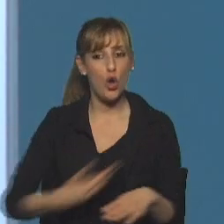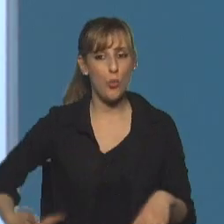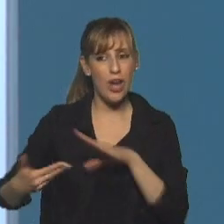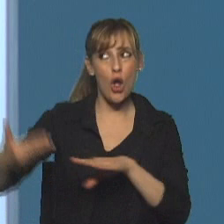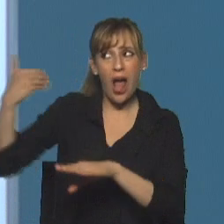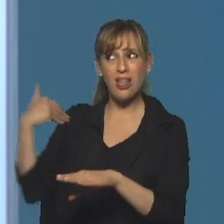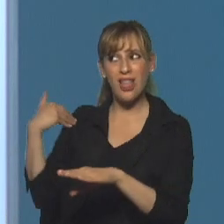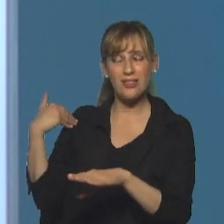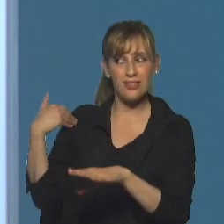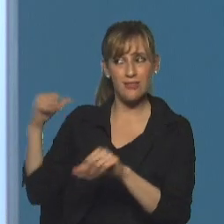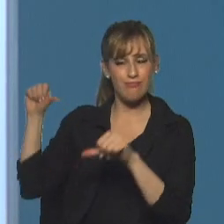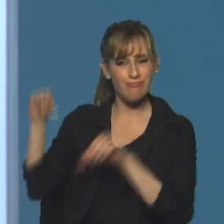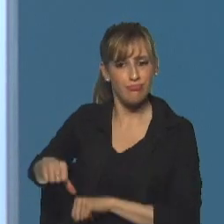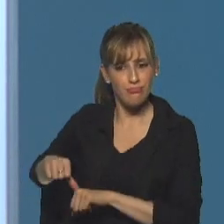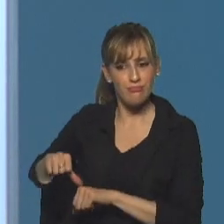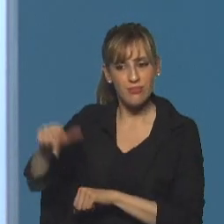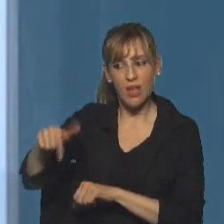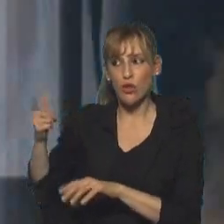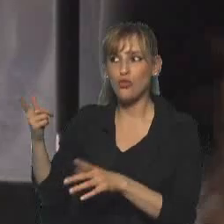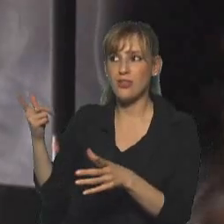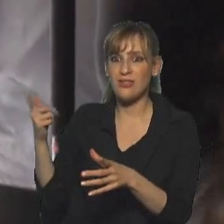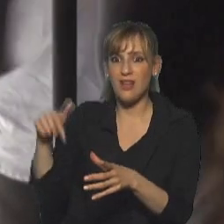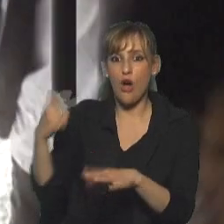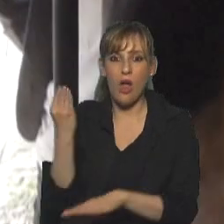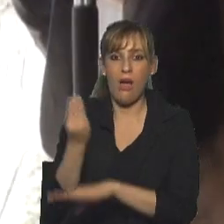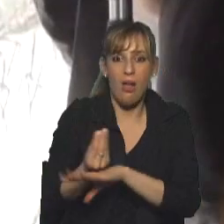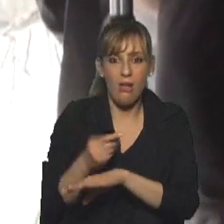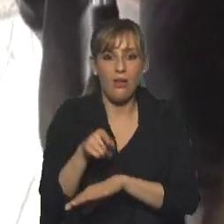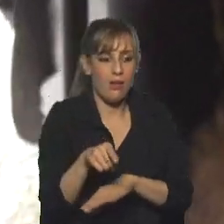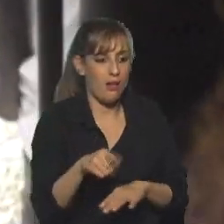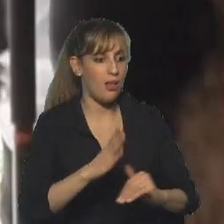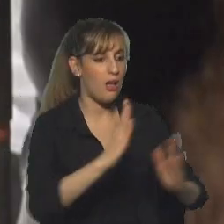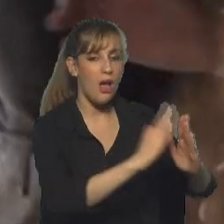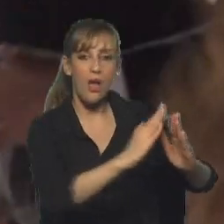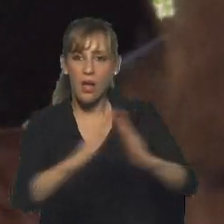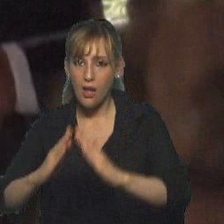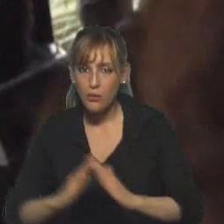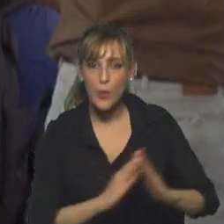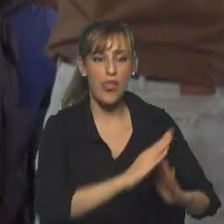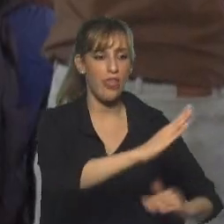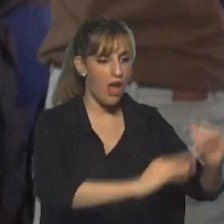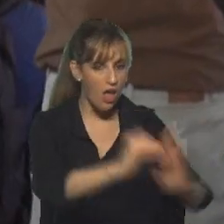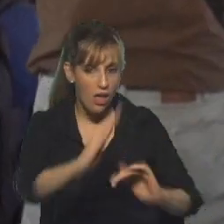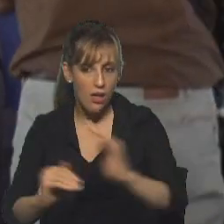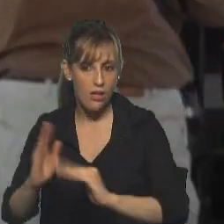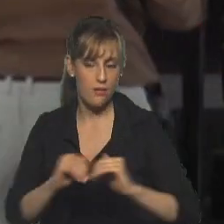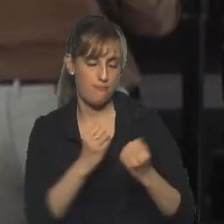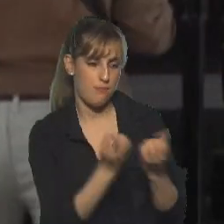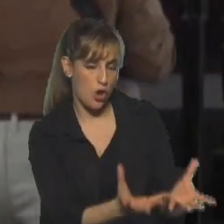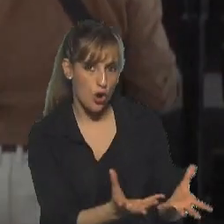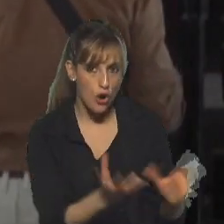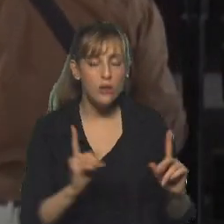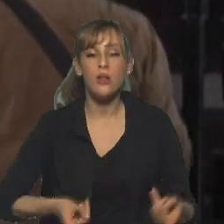entregó ningún subsidio ni avanzó significativamente en la construcción de viviendas, y agravado por la pandemia, en donde con la crisis económica